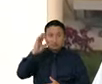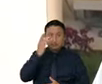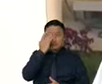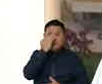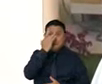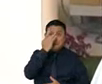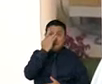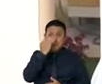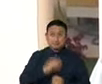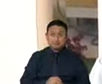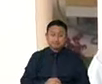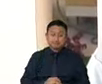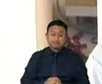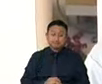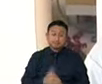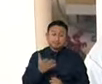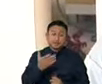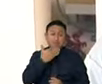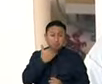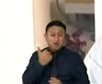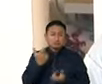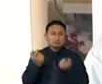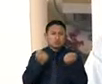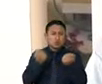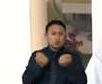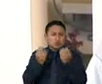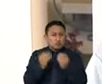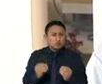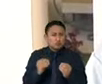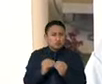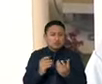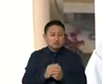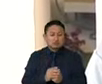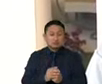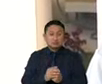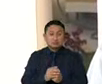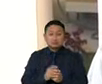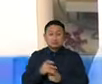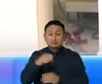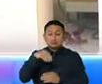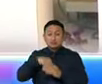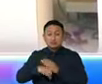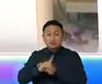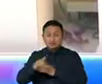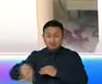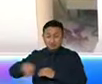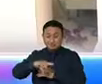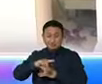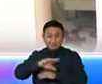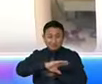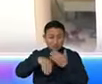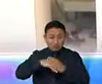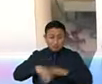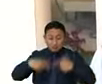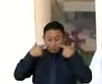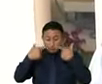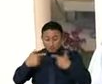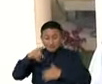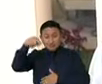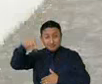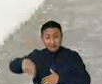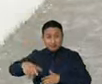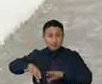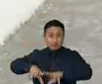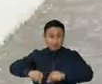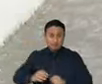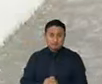Debería ser más control, debería vigilar más en las instituciones, porque ahí es donde hay los